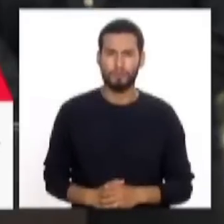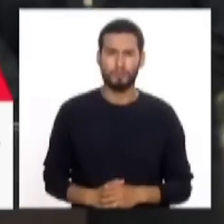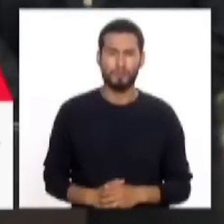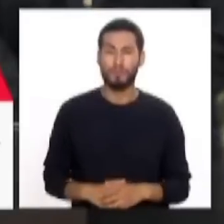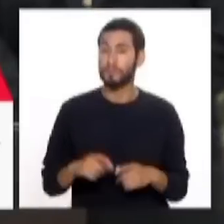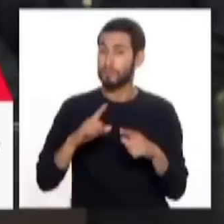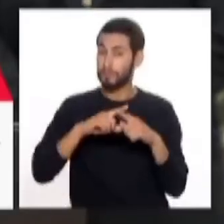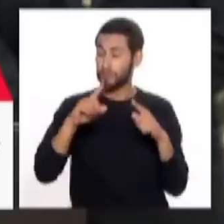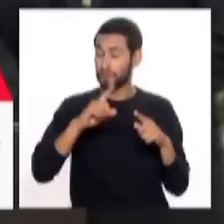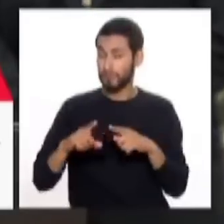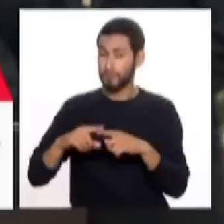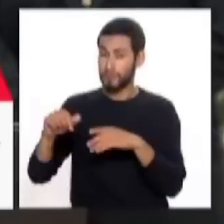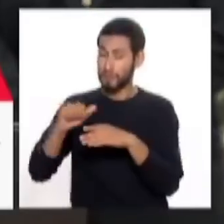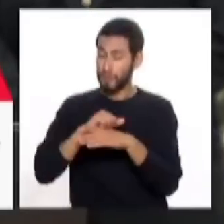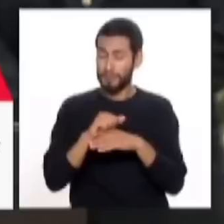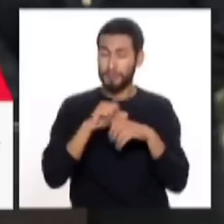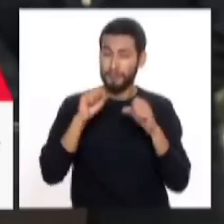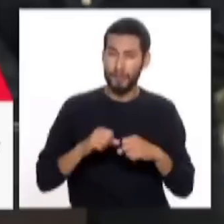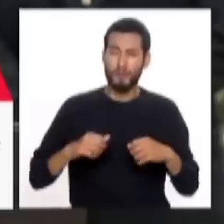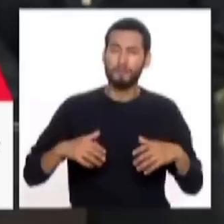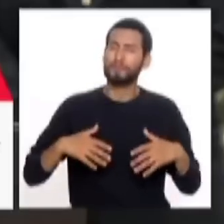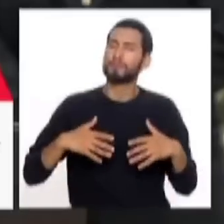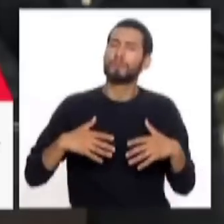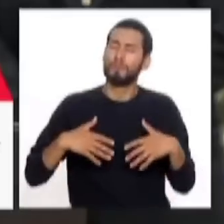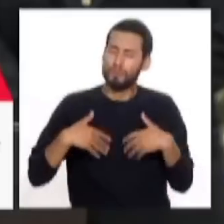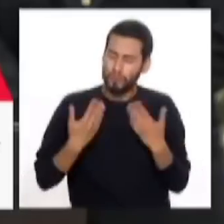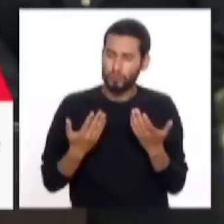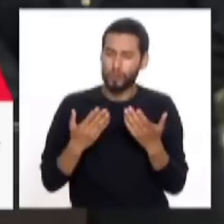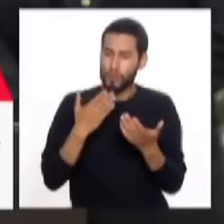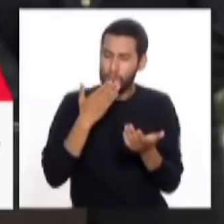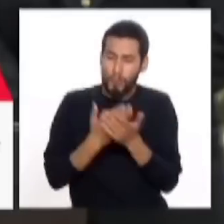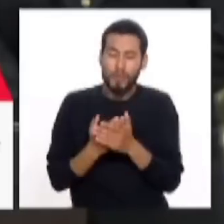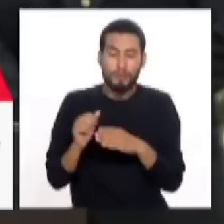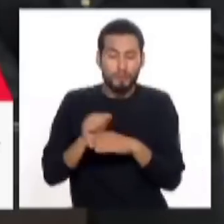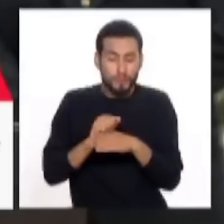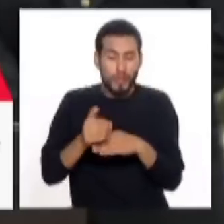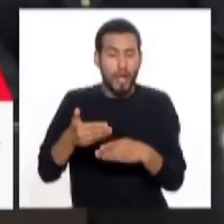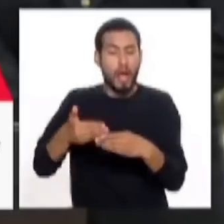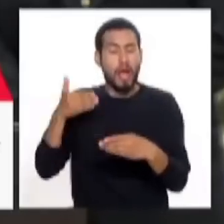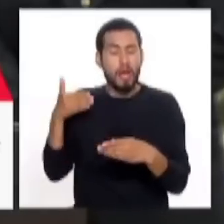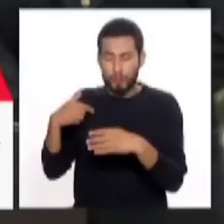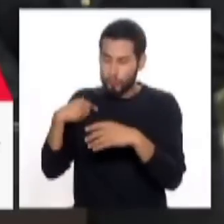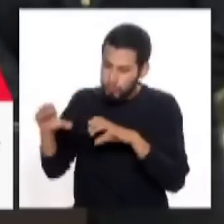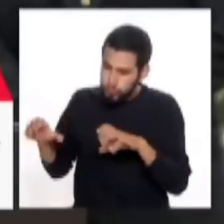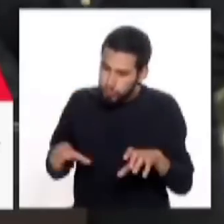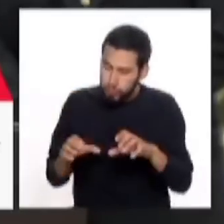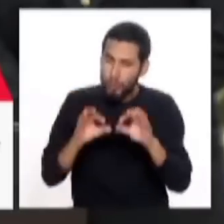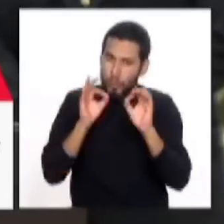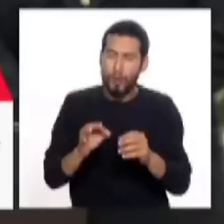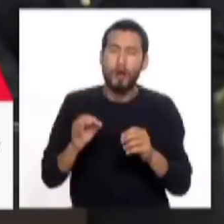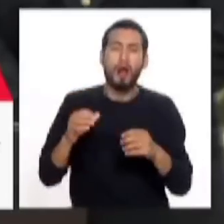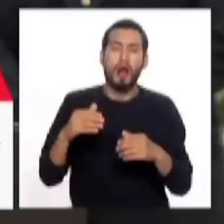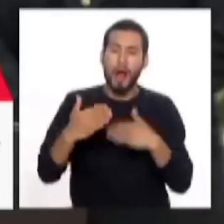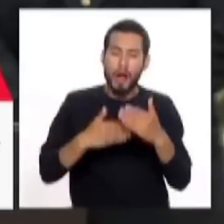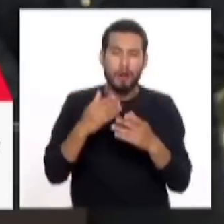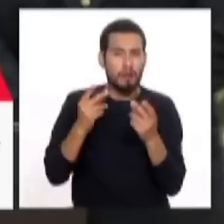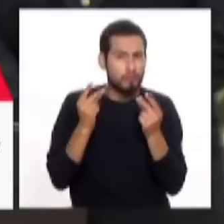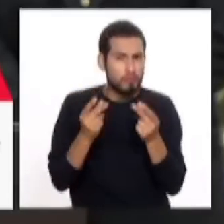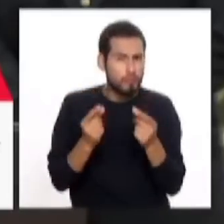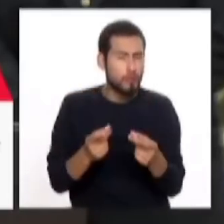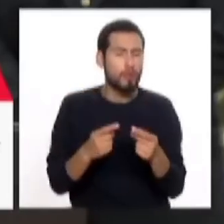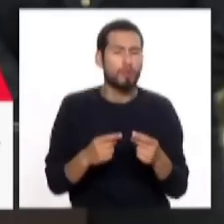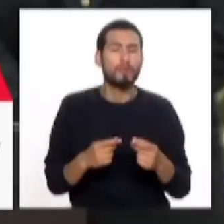Estos ejercicios que nos permiten asegurar una respuesta operacional con eficiencia y prontitud